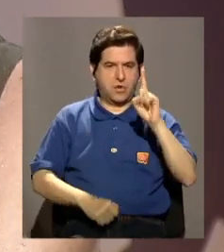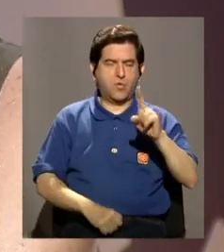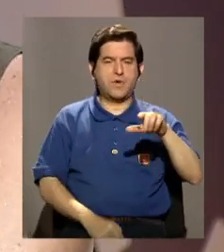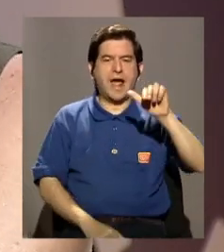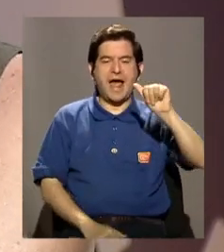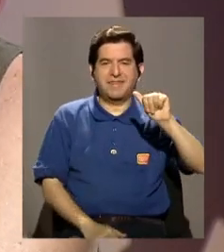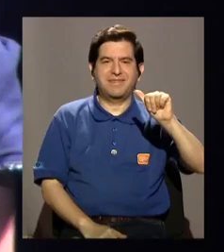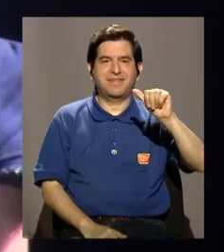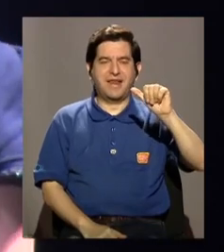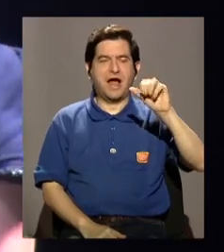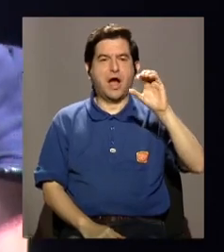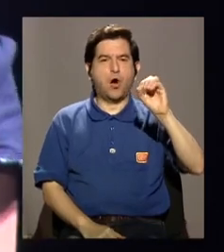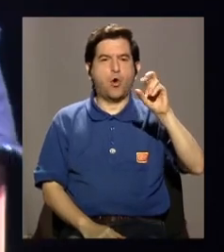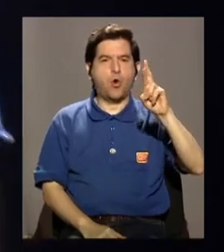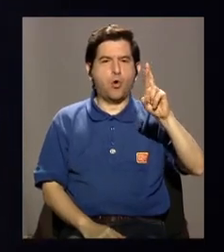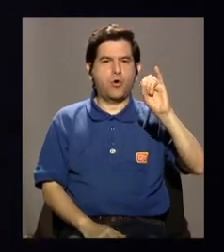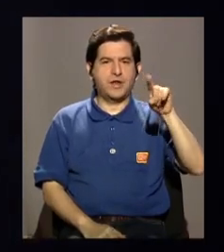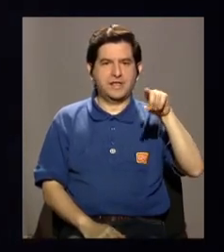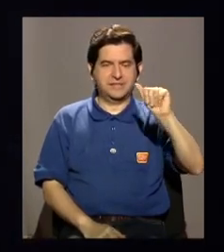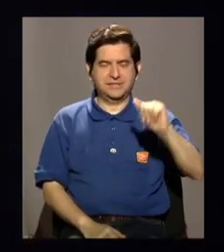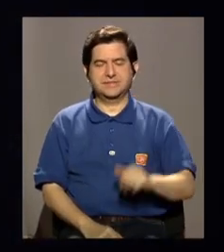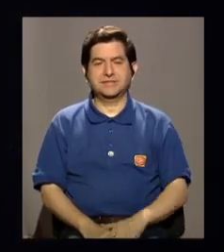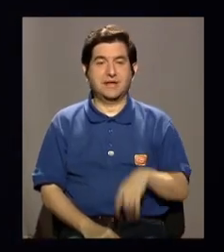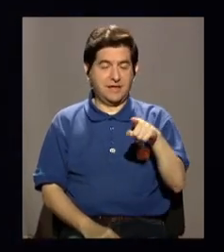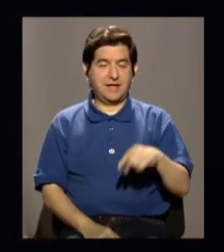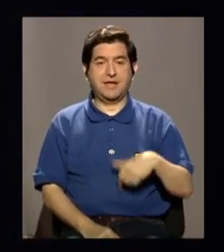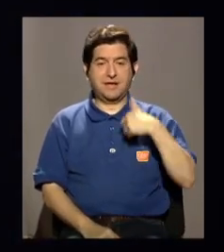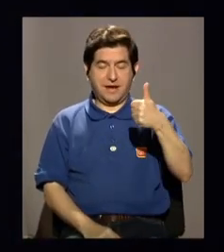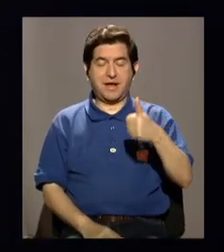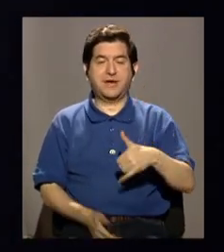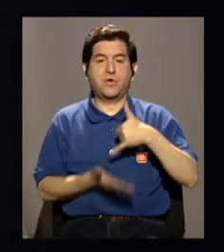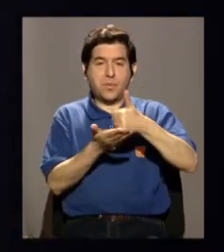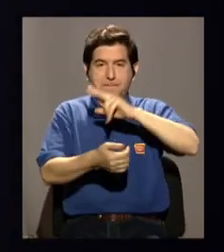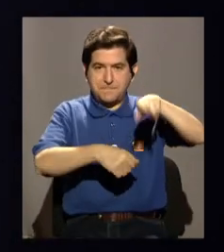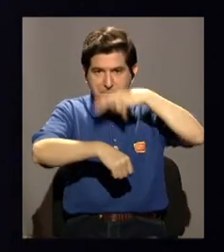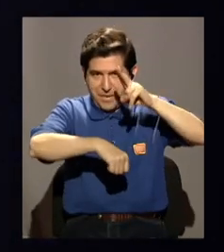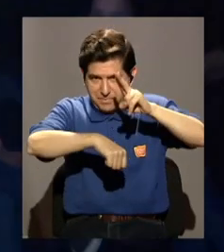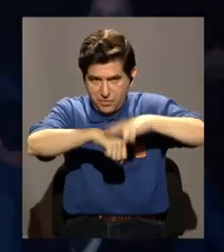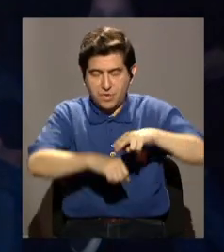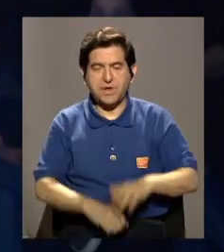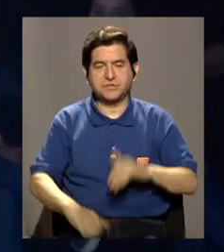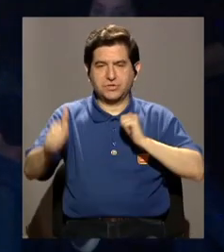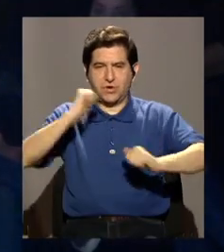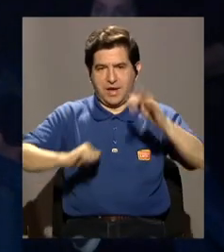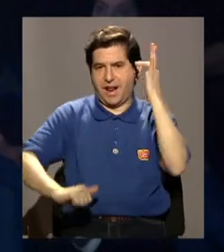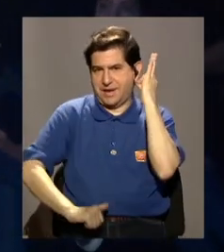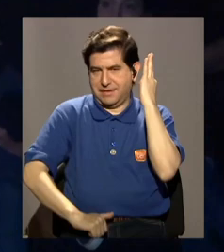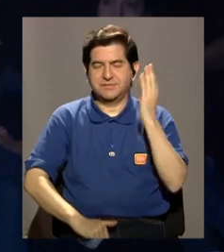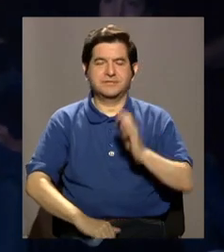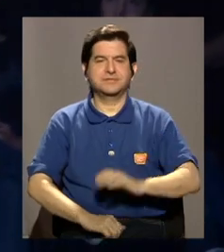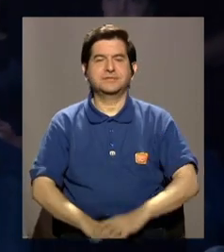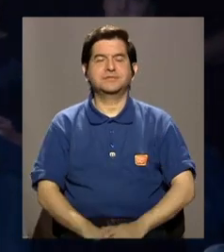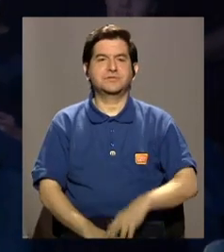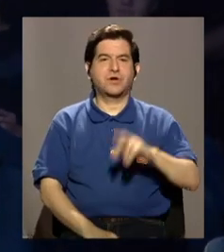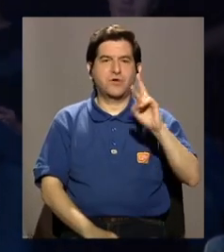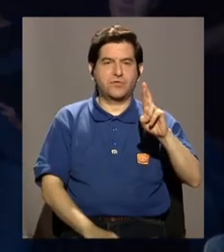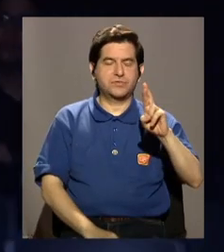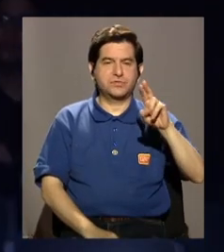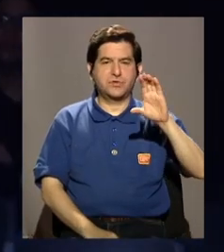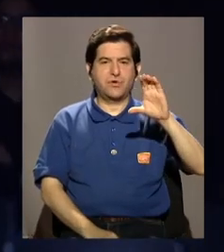andrea brisa ganadora del premio nacional como actriz rocío